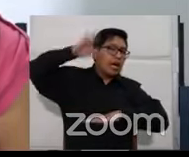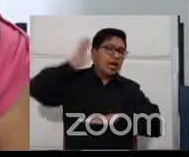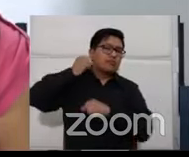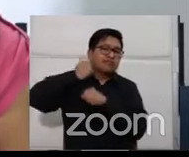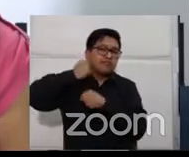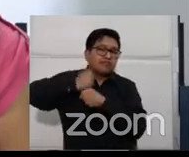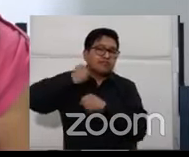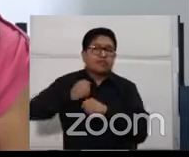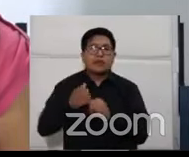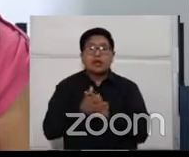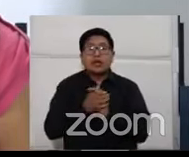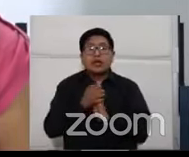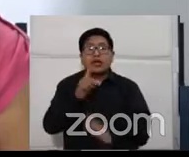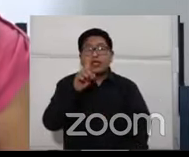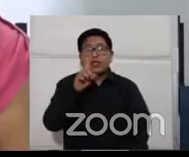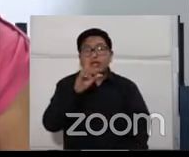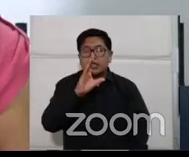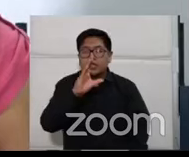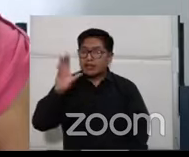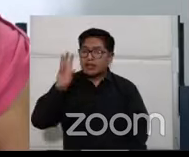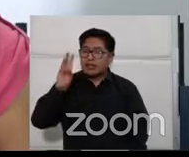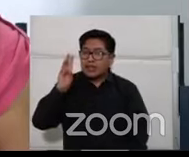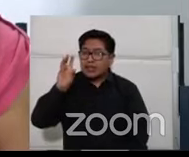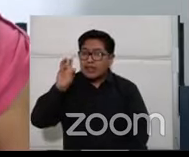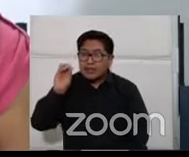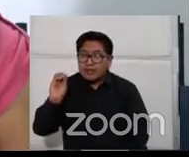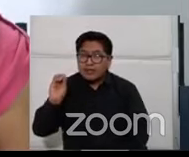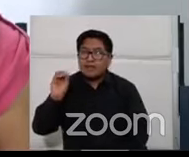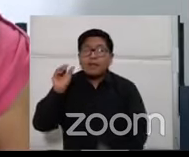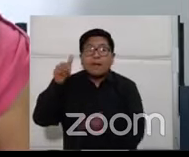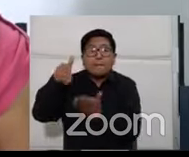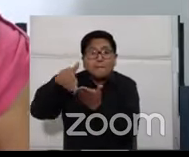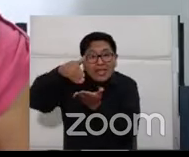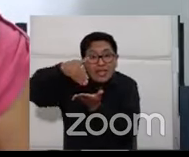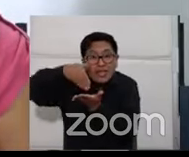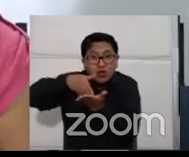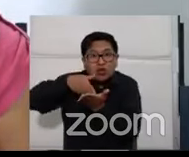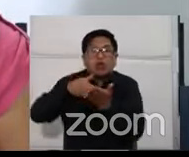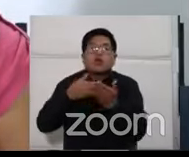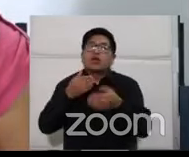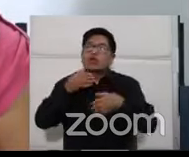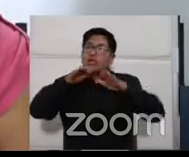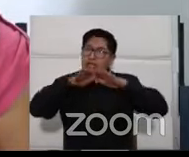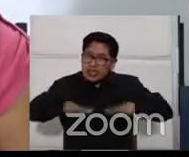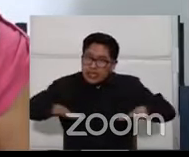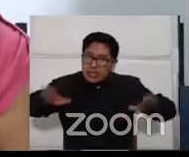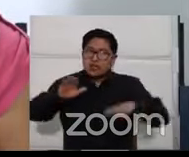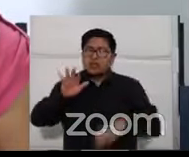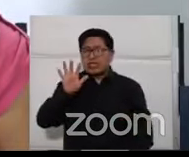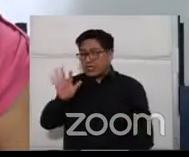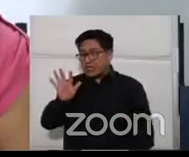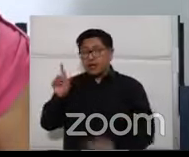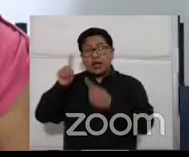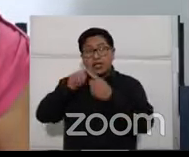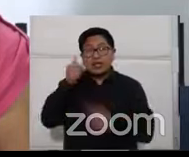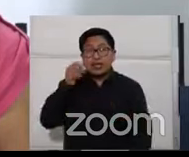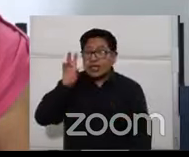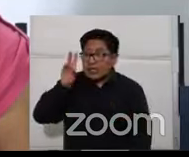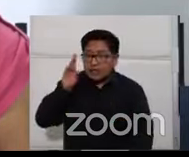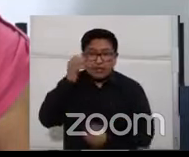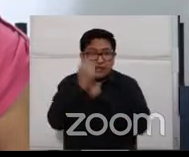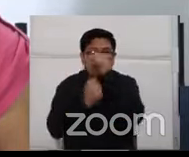160 millones de niñas y niños adolescentes entre 5 y 17 años que están en situación de trabajo